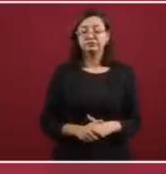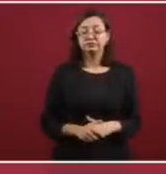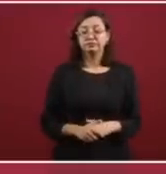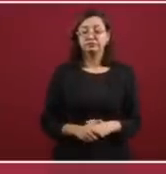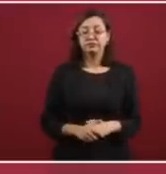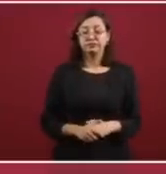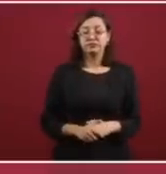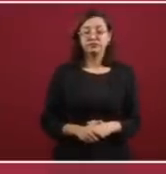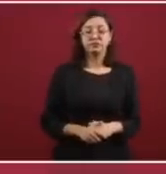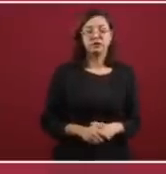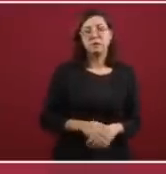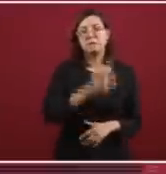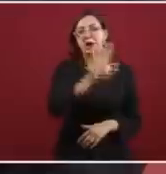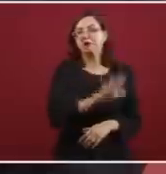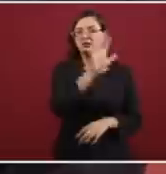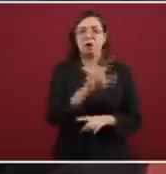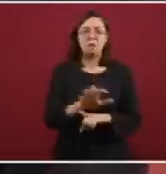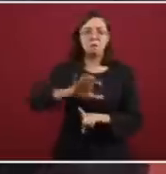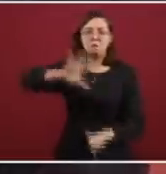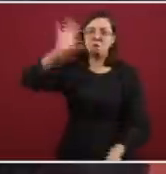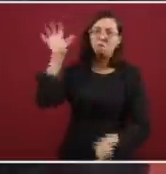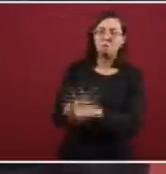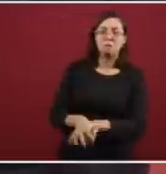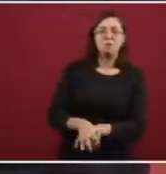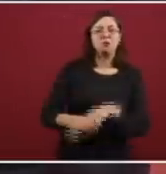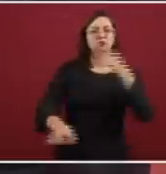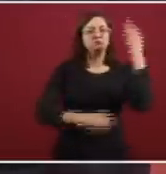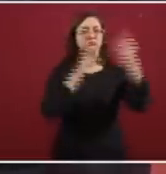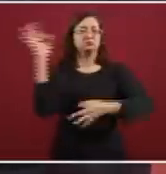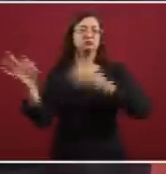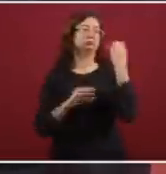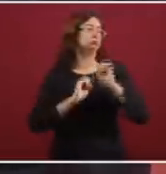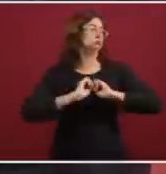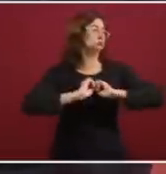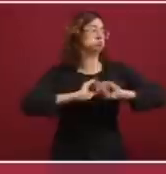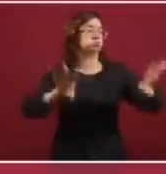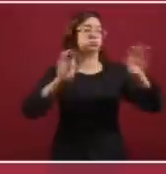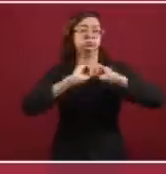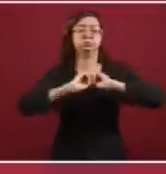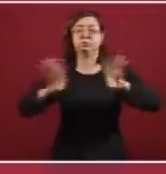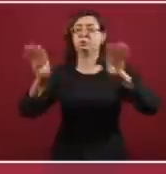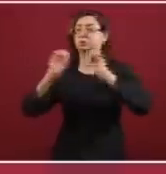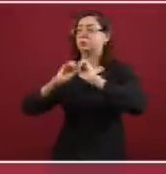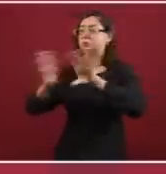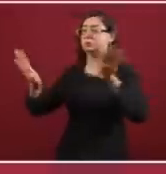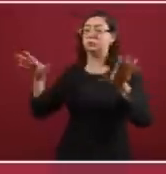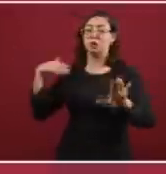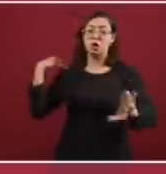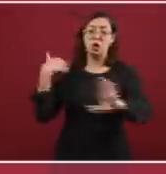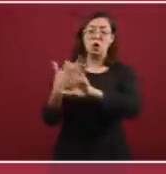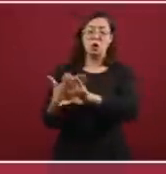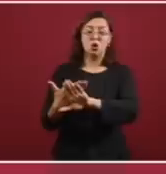fue como un linchamiento mediático a los miembros